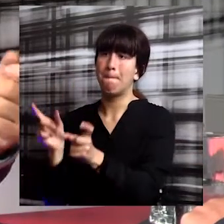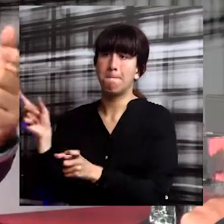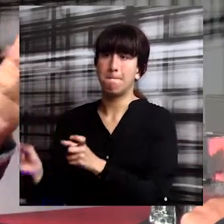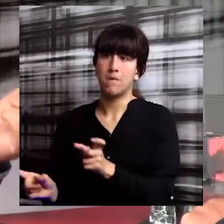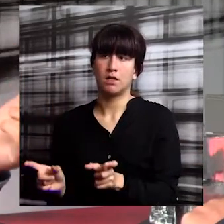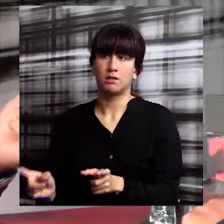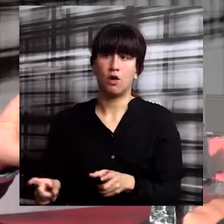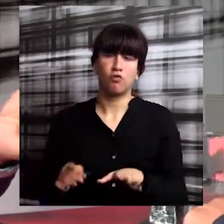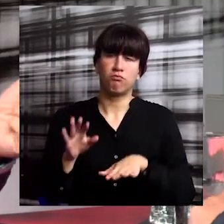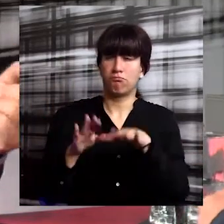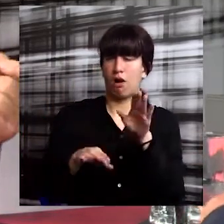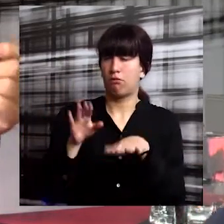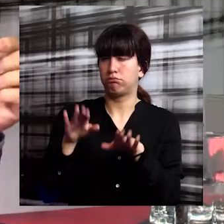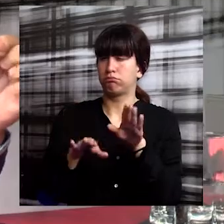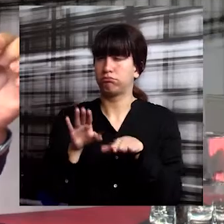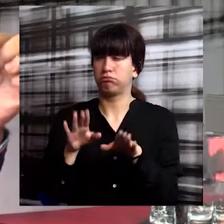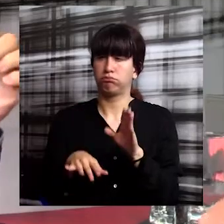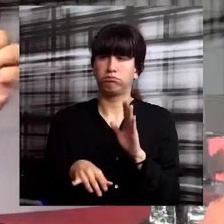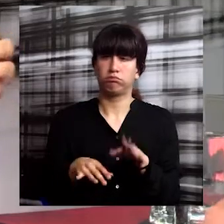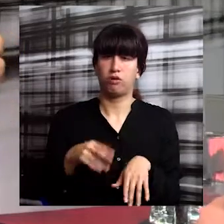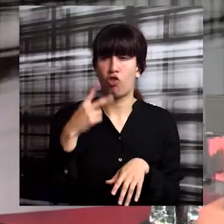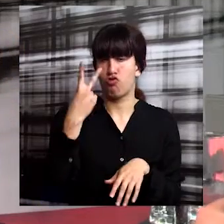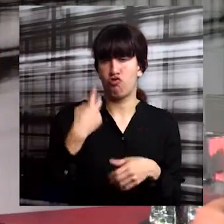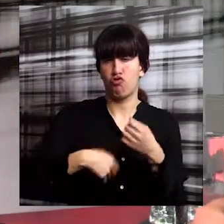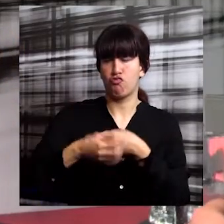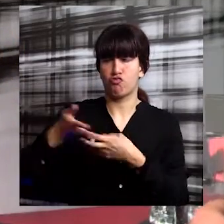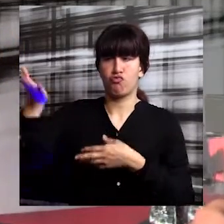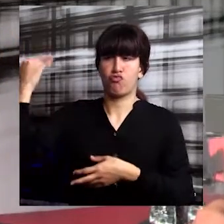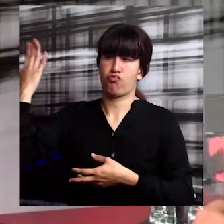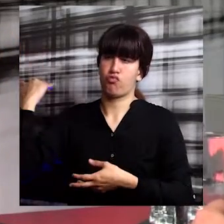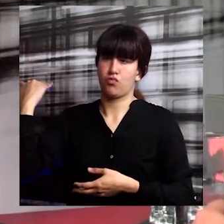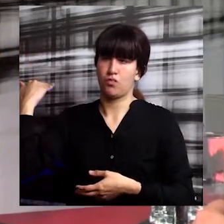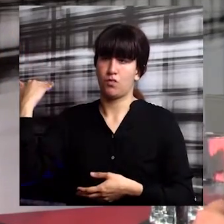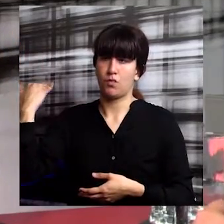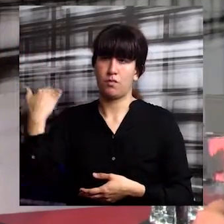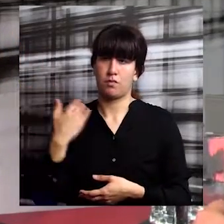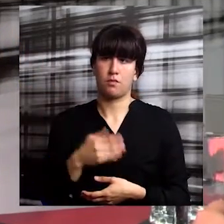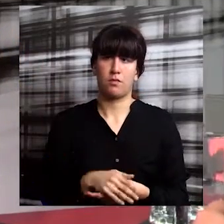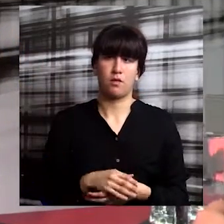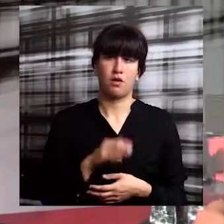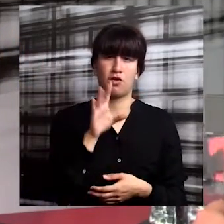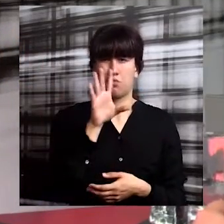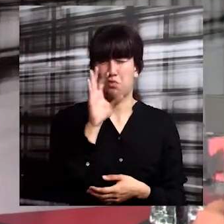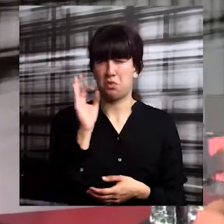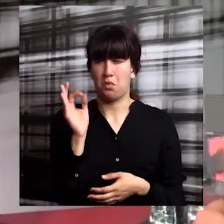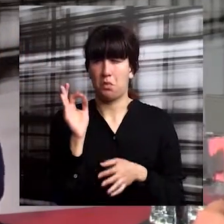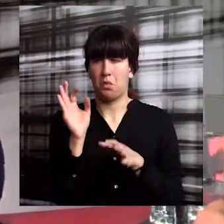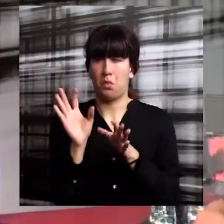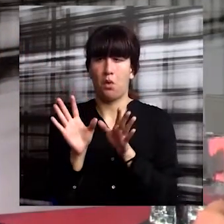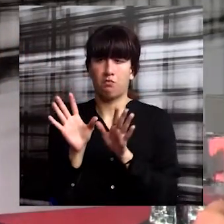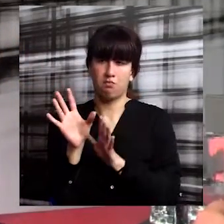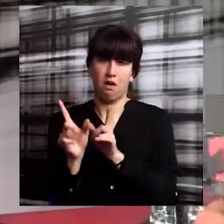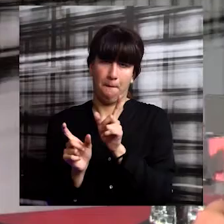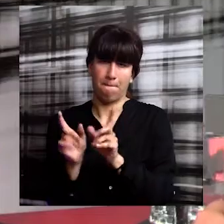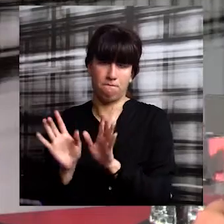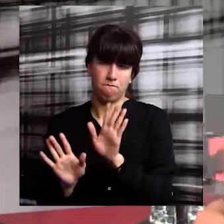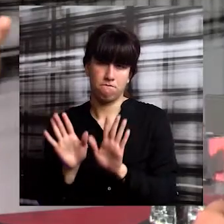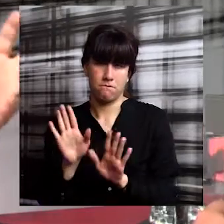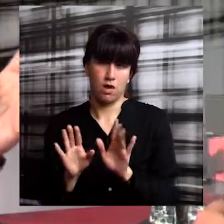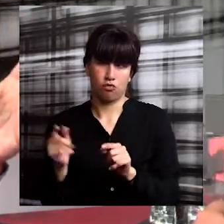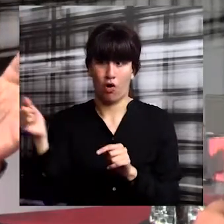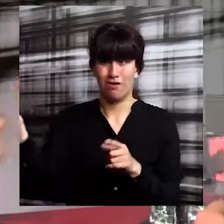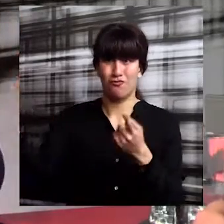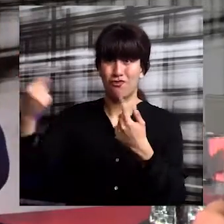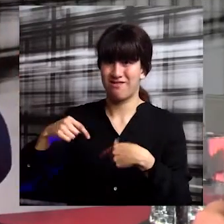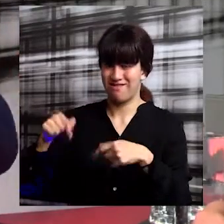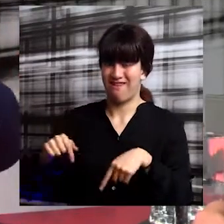aproximadamente 2 décadas, paulatinamente llegando a 50 pasajeros. Esto que fundamentalmente llegaban a Valparaíso. Esto se dividió